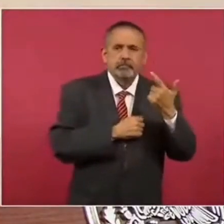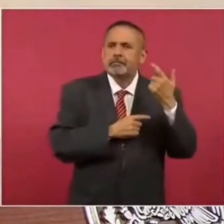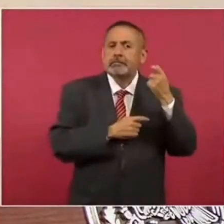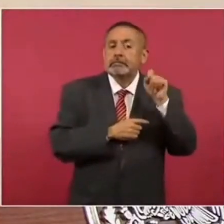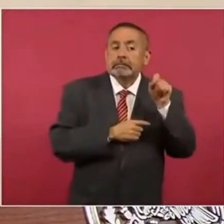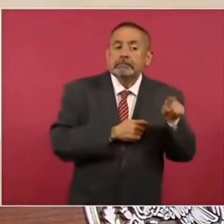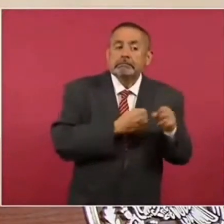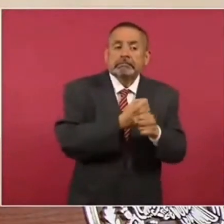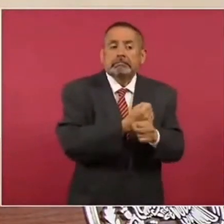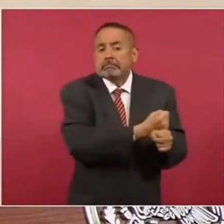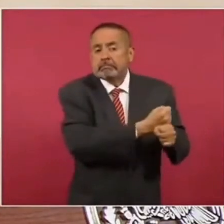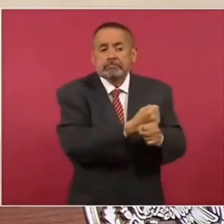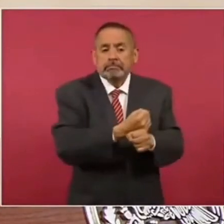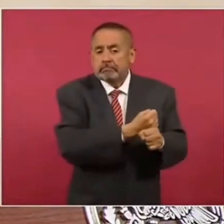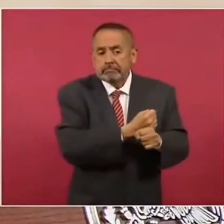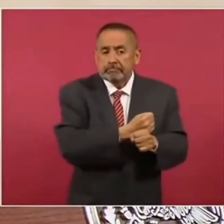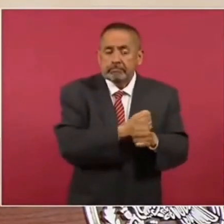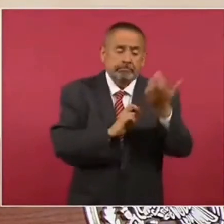el Porfiriato.